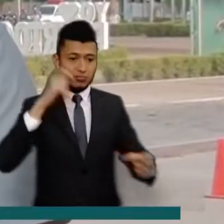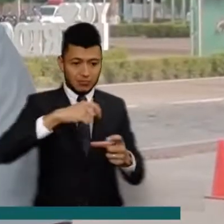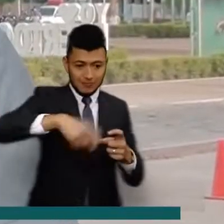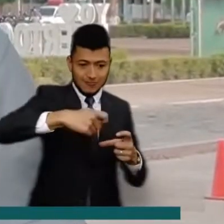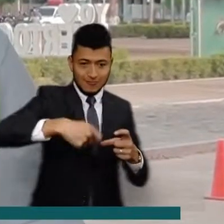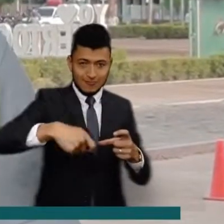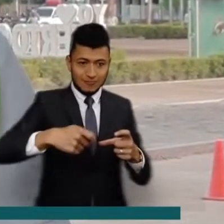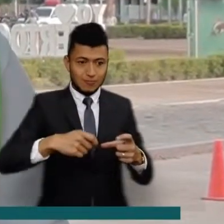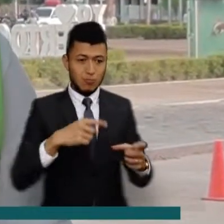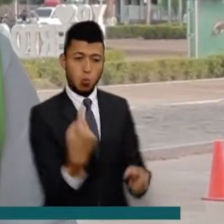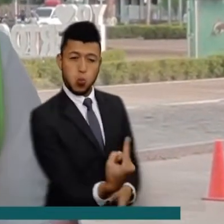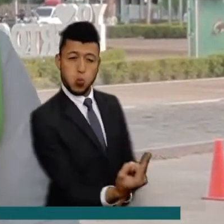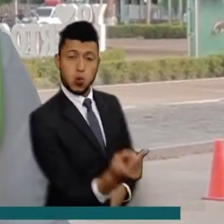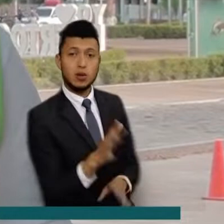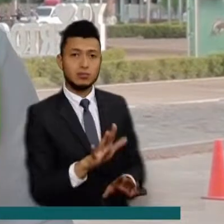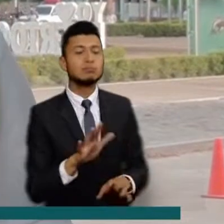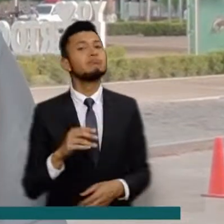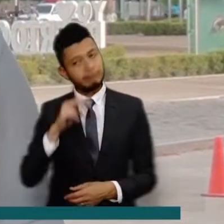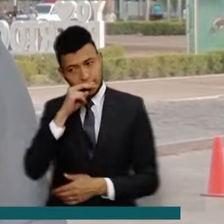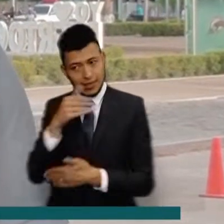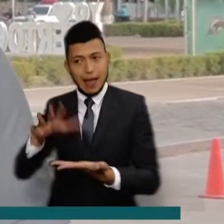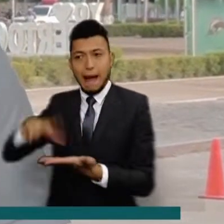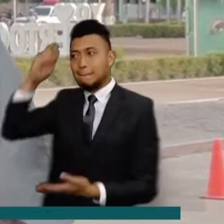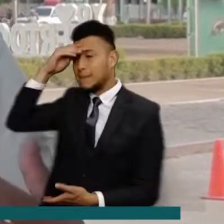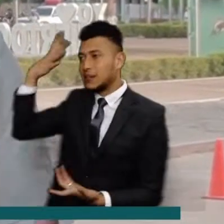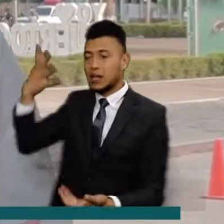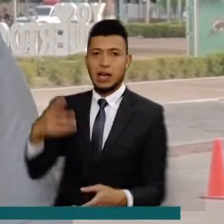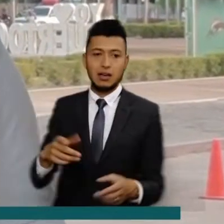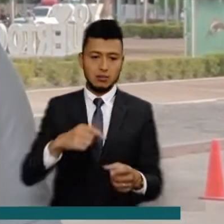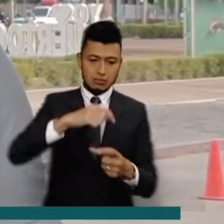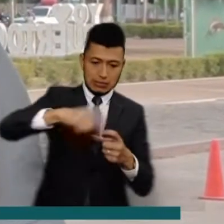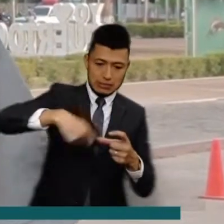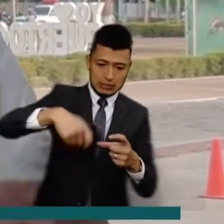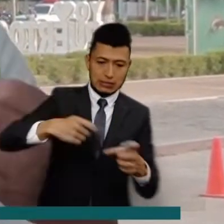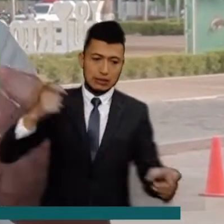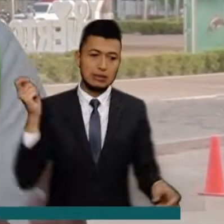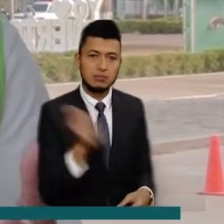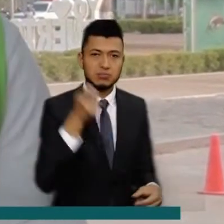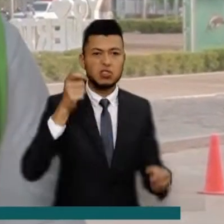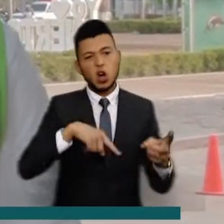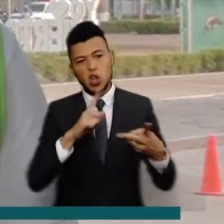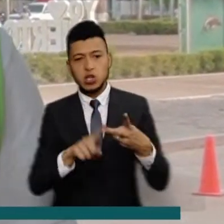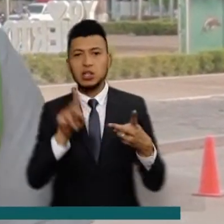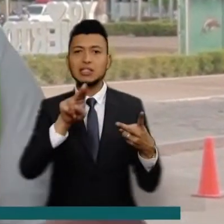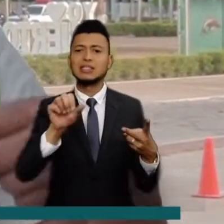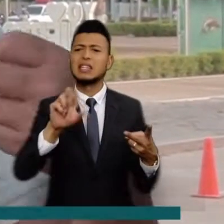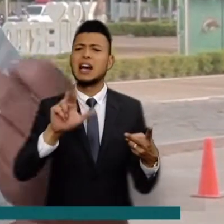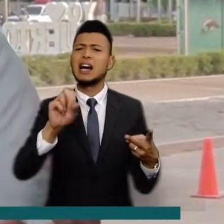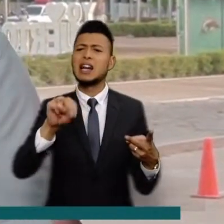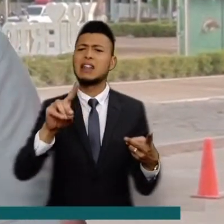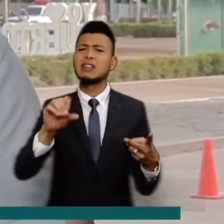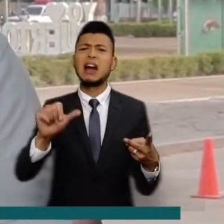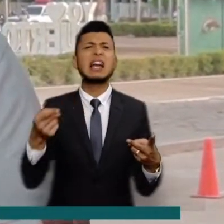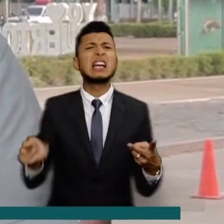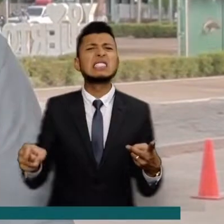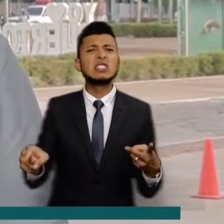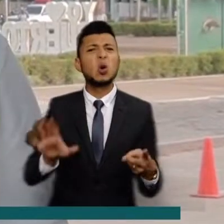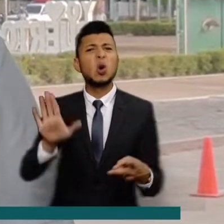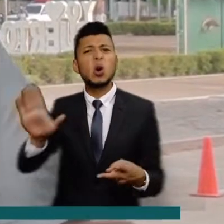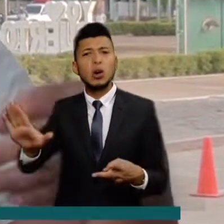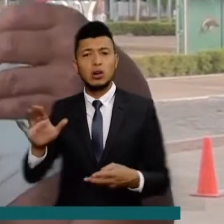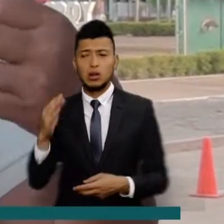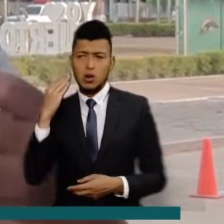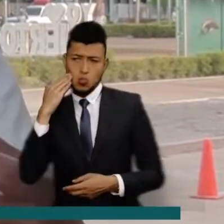nueva generación, los niños, aprenderán mucho de qué es el trompo y la zaranda, cómo se hace una zaranda, quién baila la zaranda, la